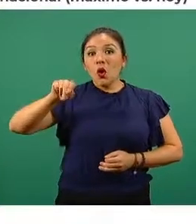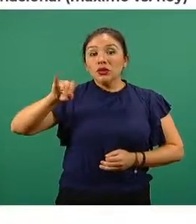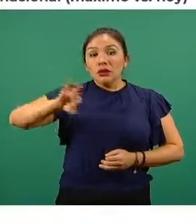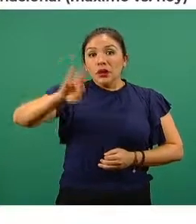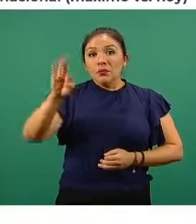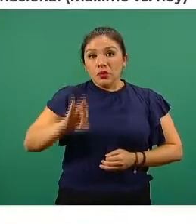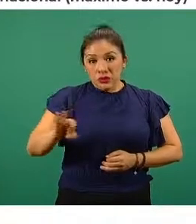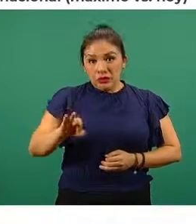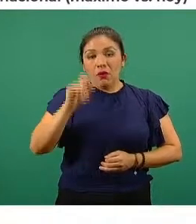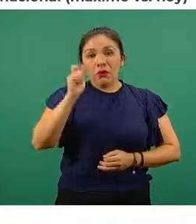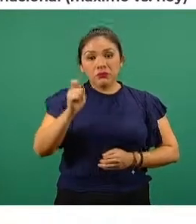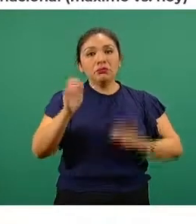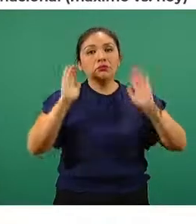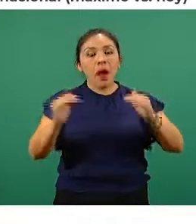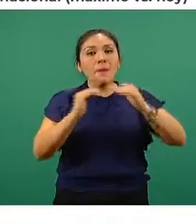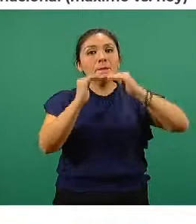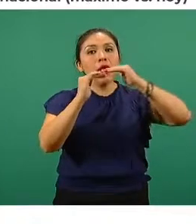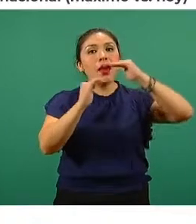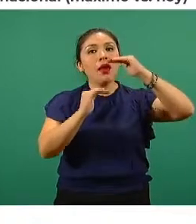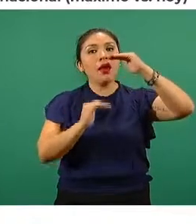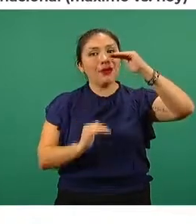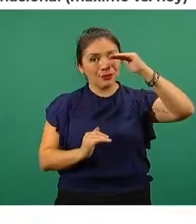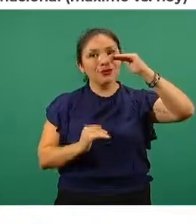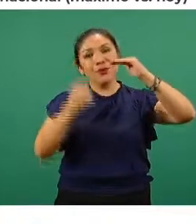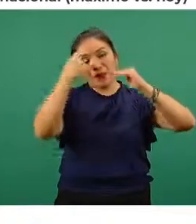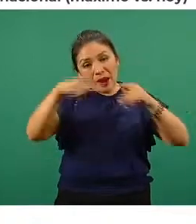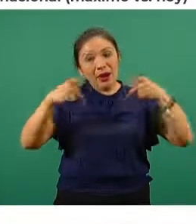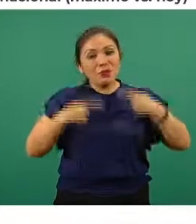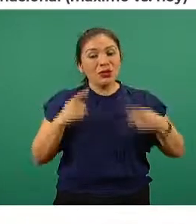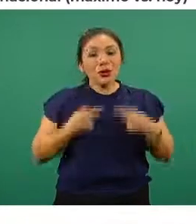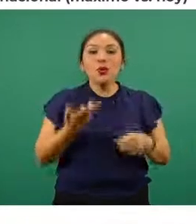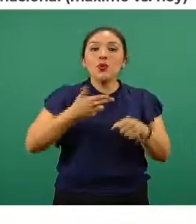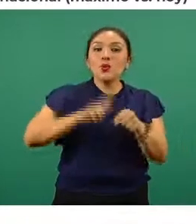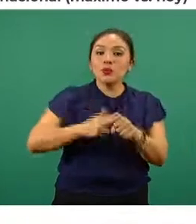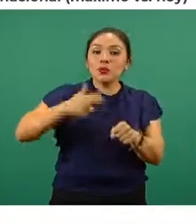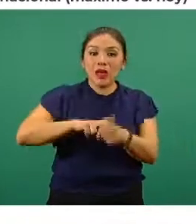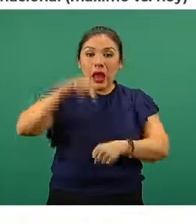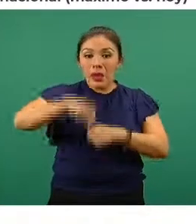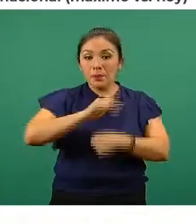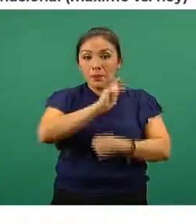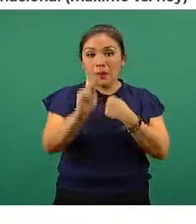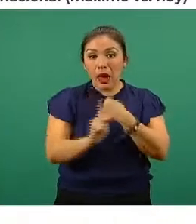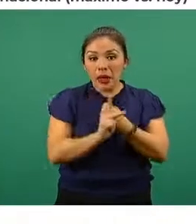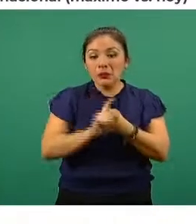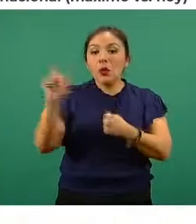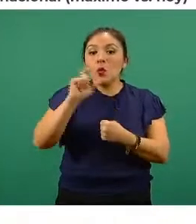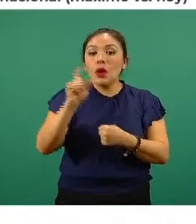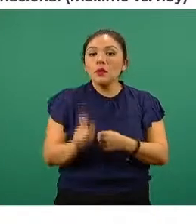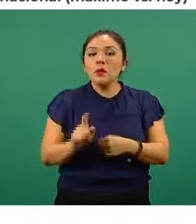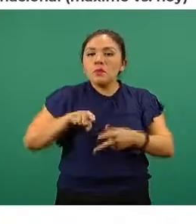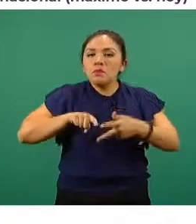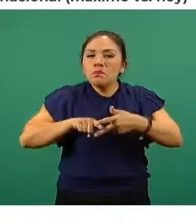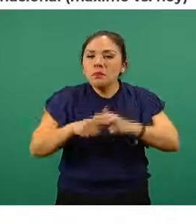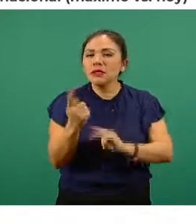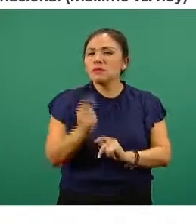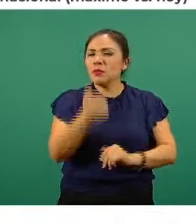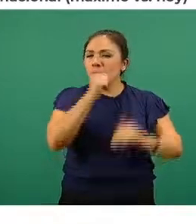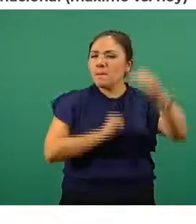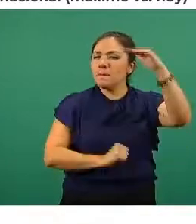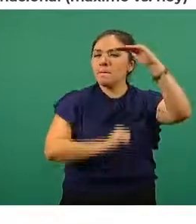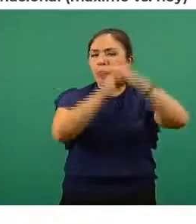80% es lo que se ha reducido la hospitalización en nuestro país desde el pico